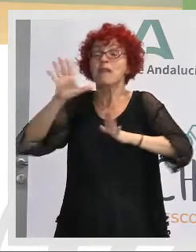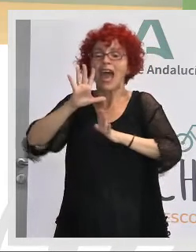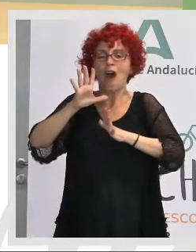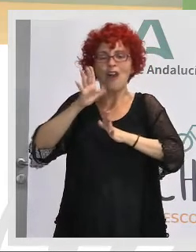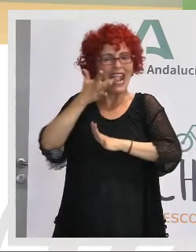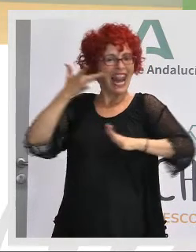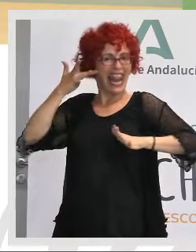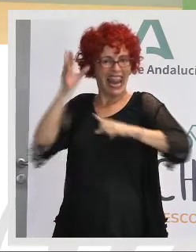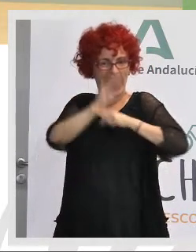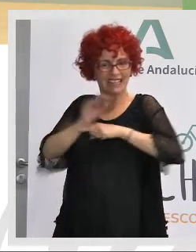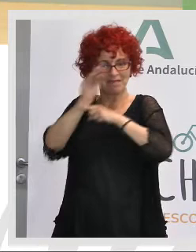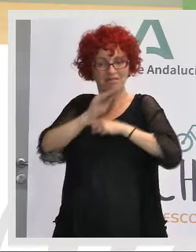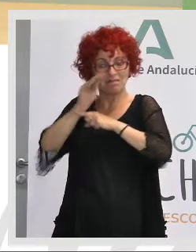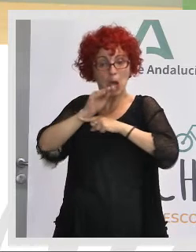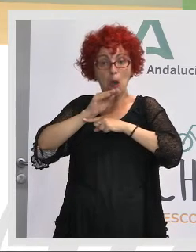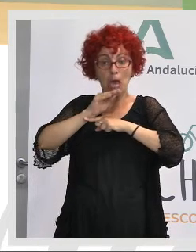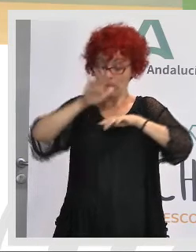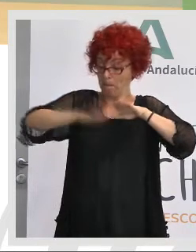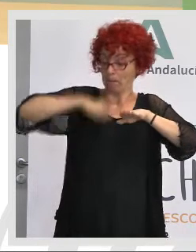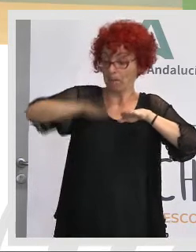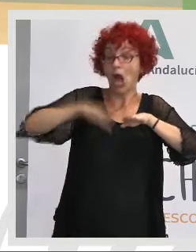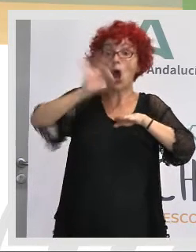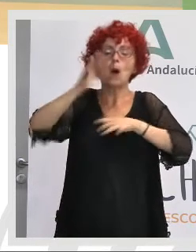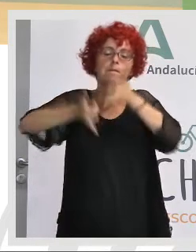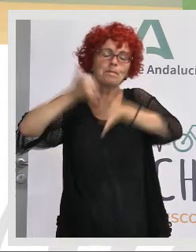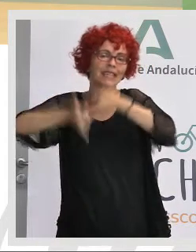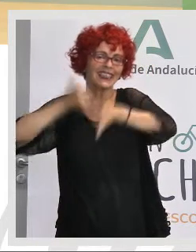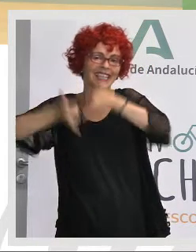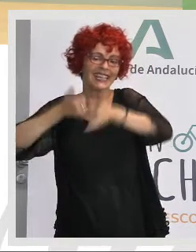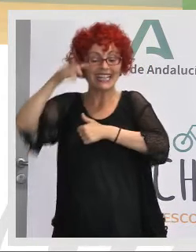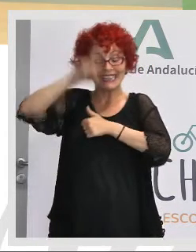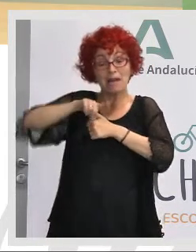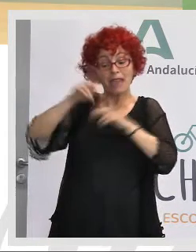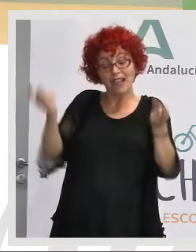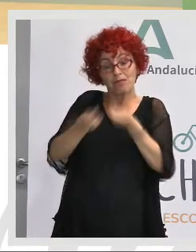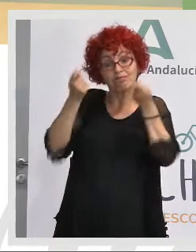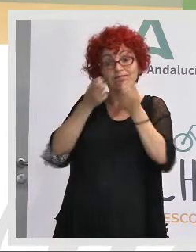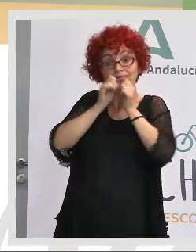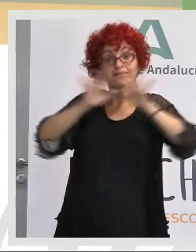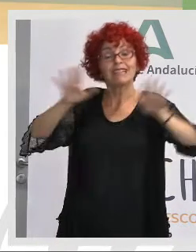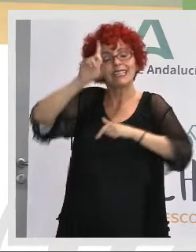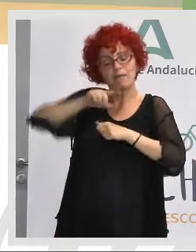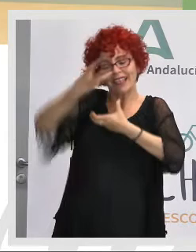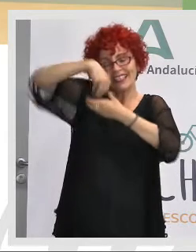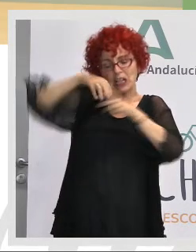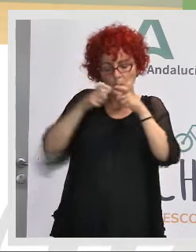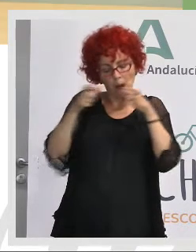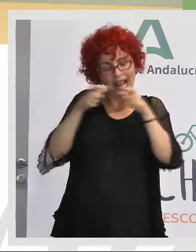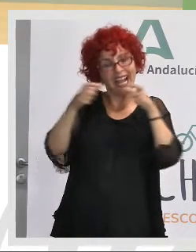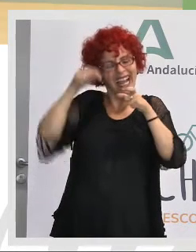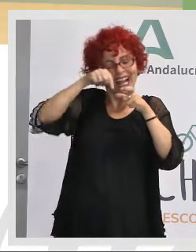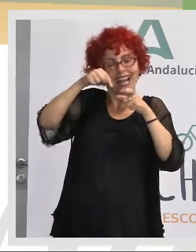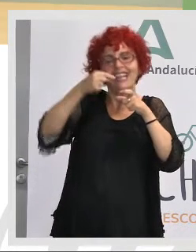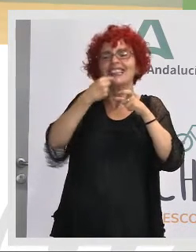en bicicleta. Algo que nos ha llamado la atención, la campaña incluye la creación de un carné con indicaciones sobre la